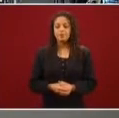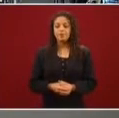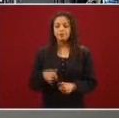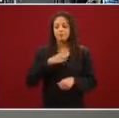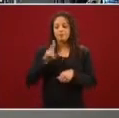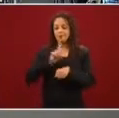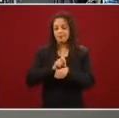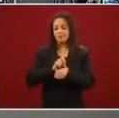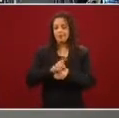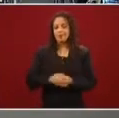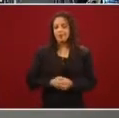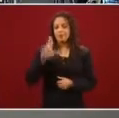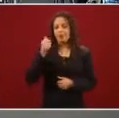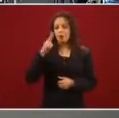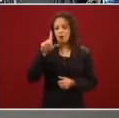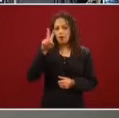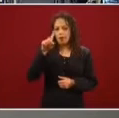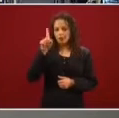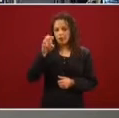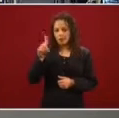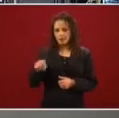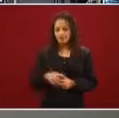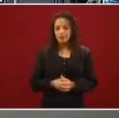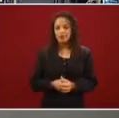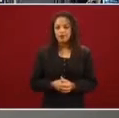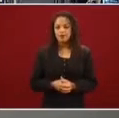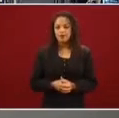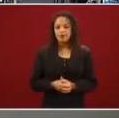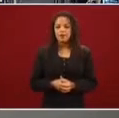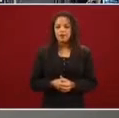Buenos días, directora. Paul Velázquez, ni uno más, ni un corrupto más en gobierno.